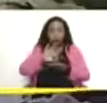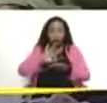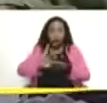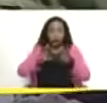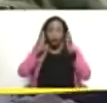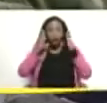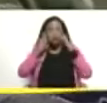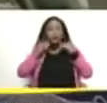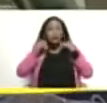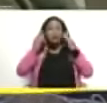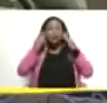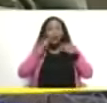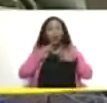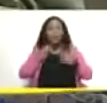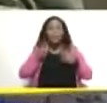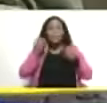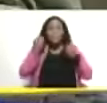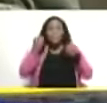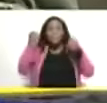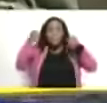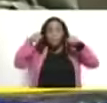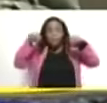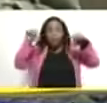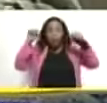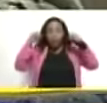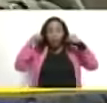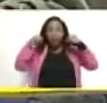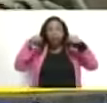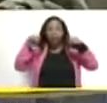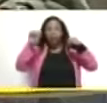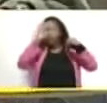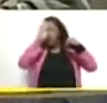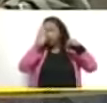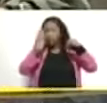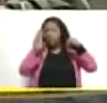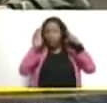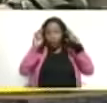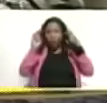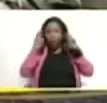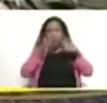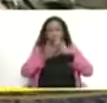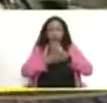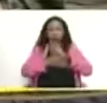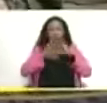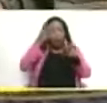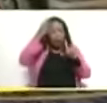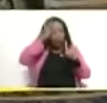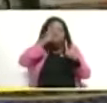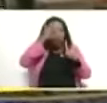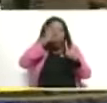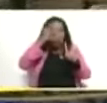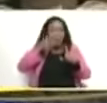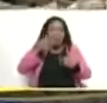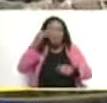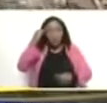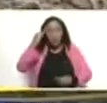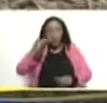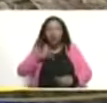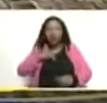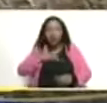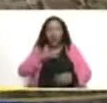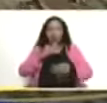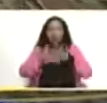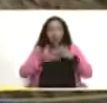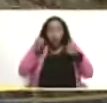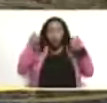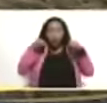experimentales de entrenamiento directo en base a la doctrina militar, hemos pasado a los